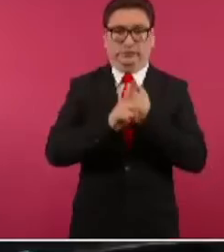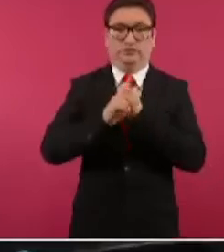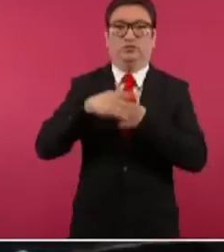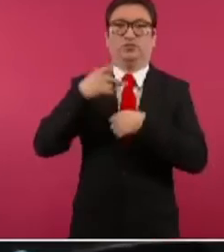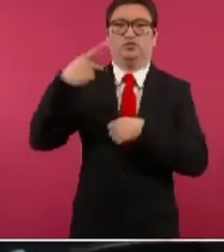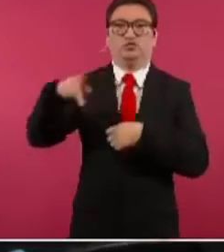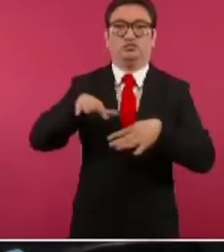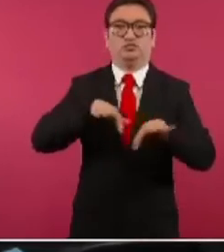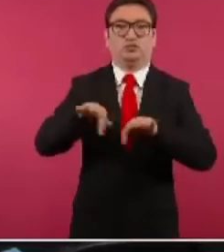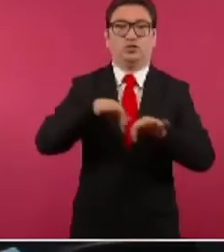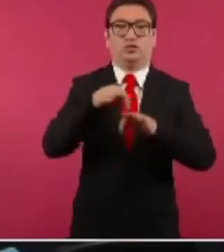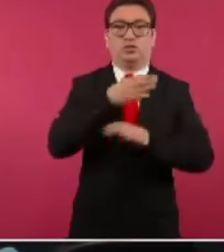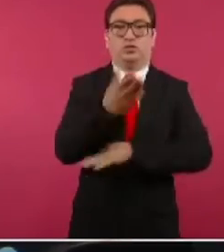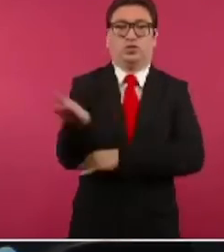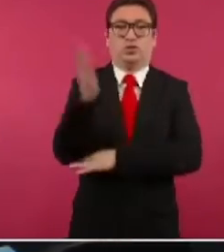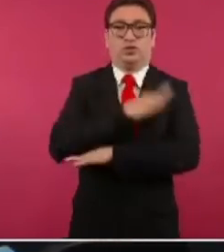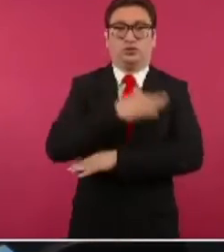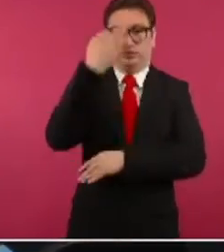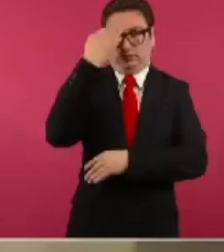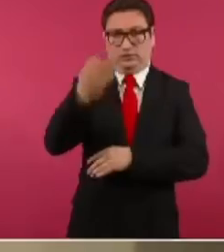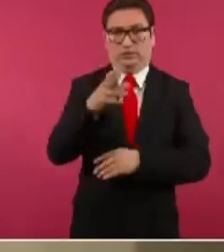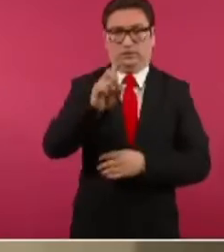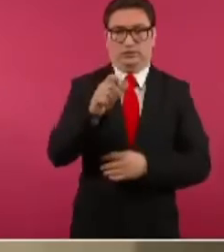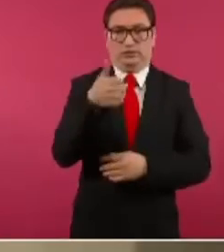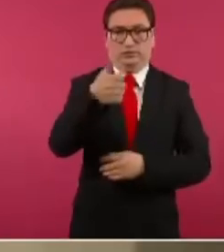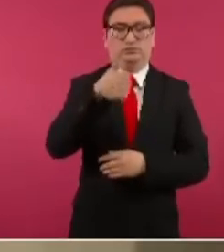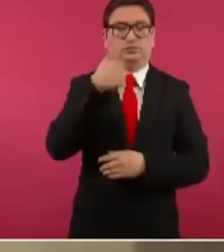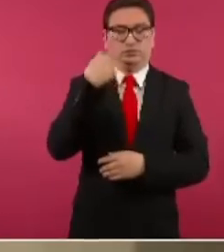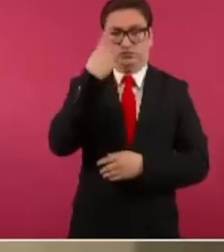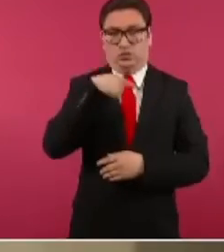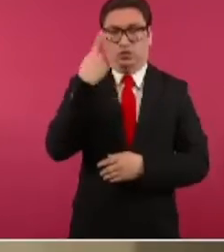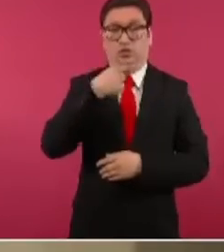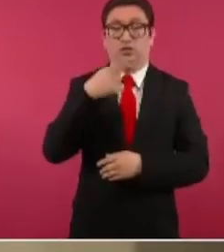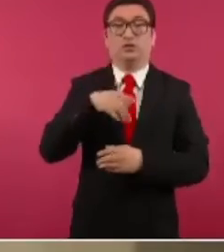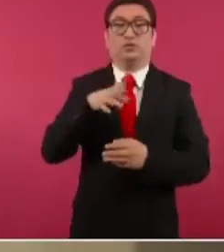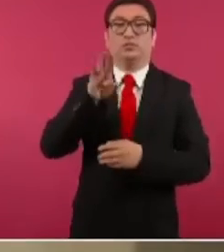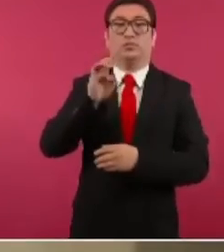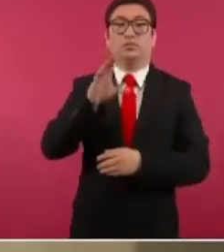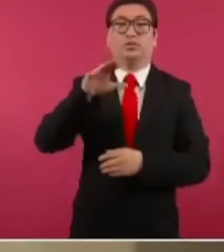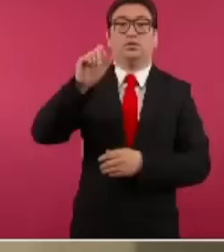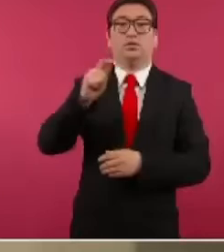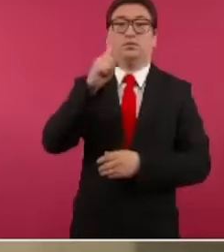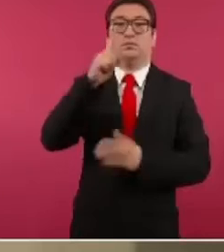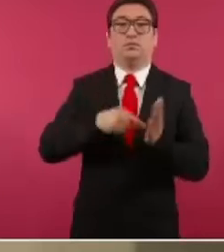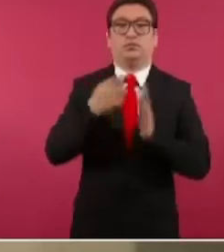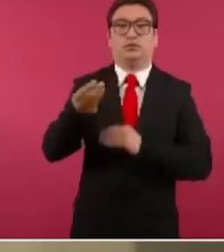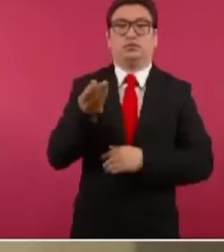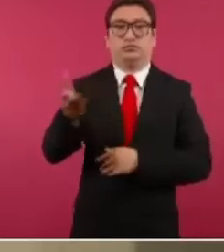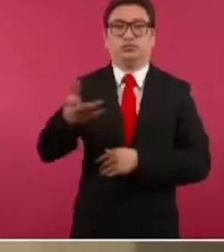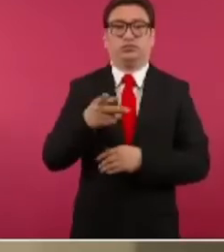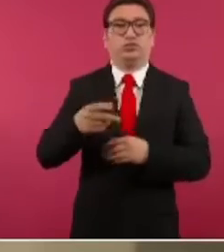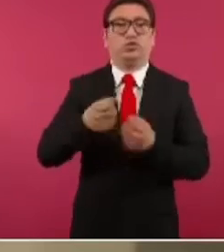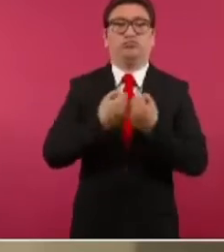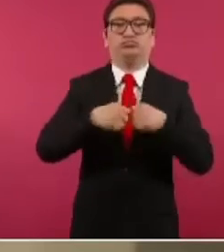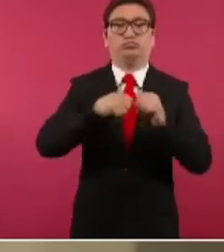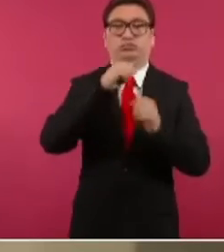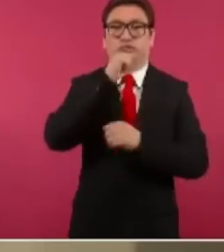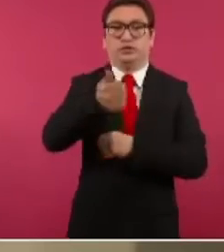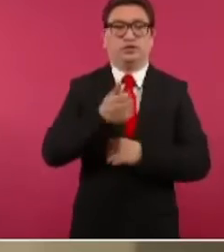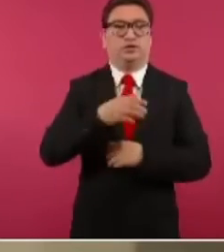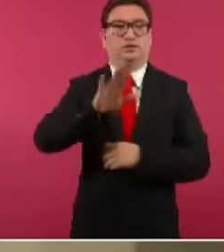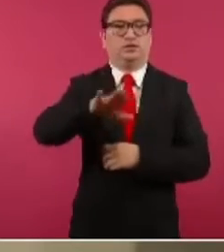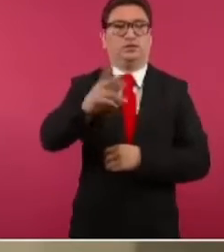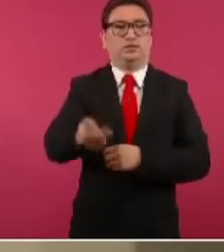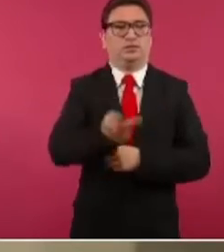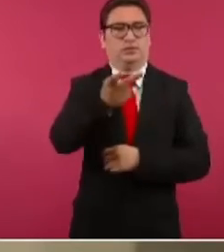jornadas llegan a durar hasta 36 horas con becas de escasos 1,000 pesos, o muchos de ellos sin seguridad social. Mi pregunta